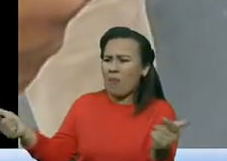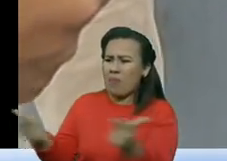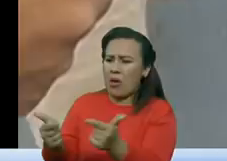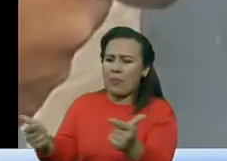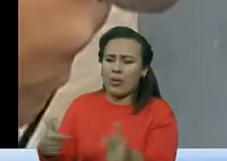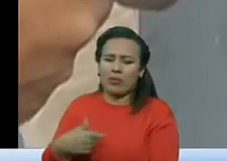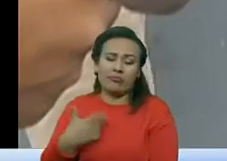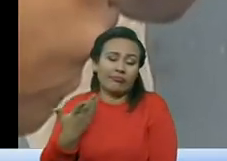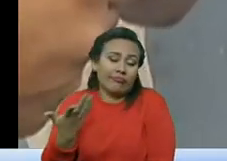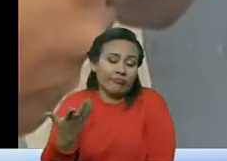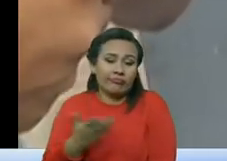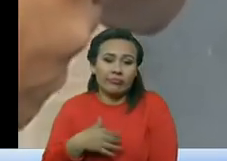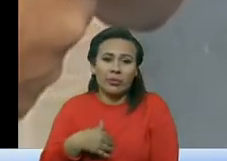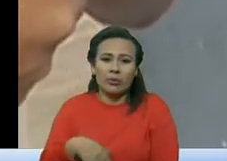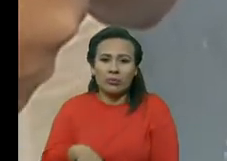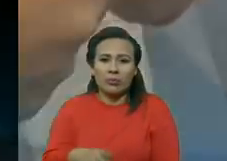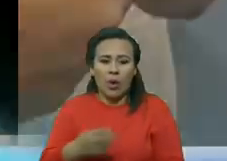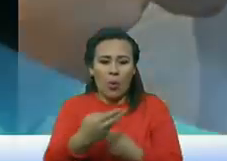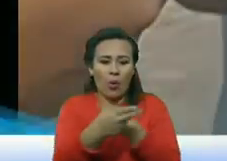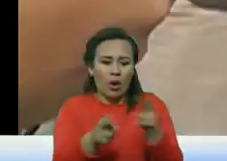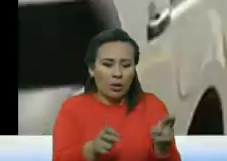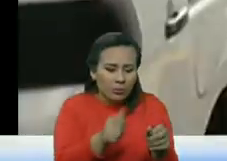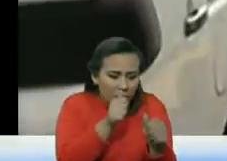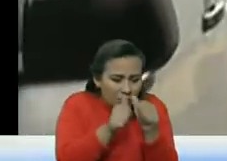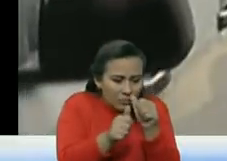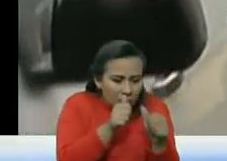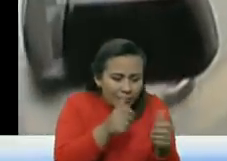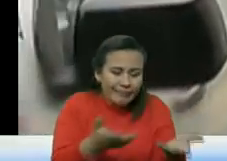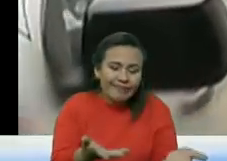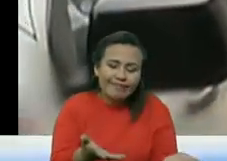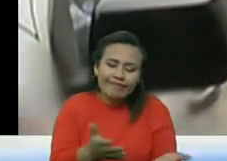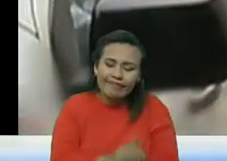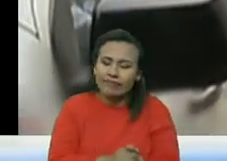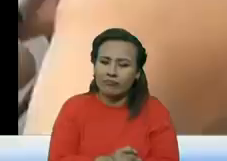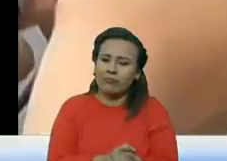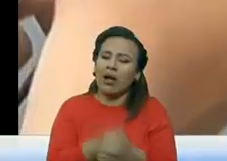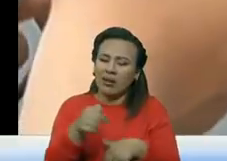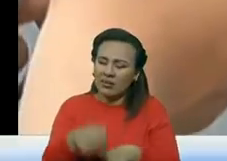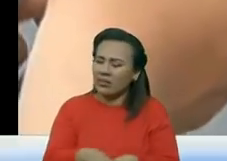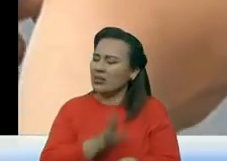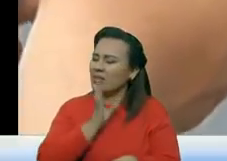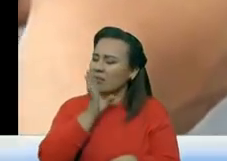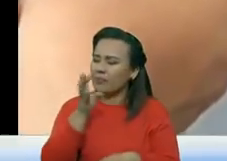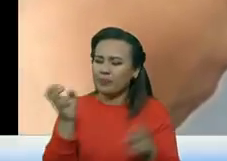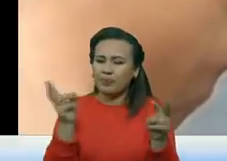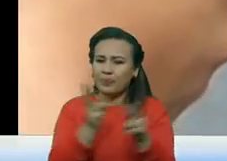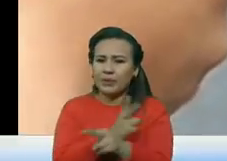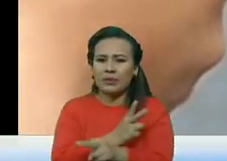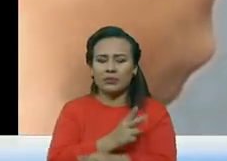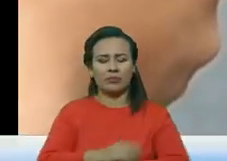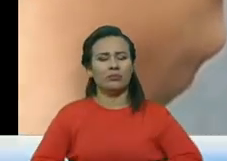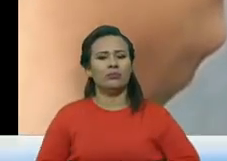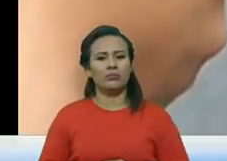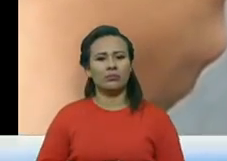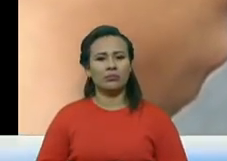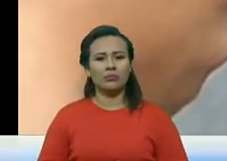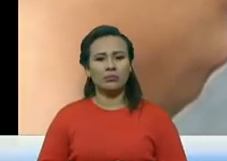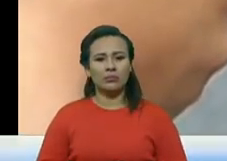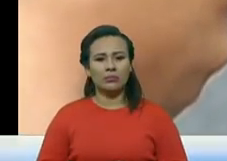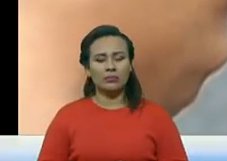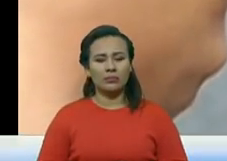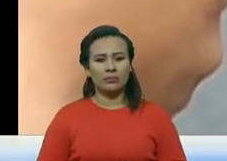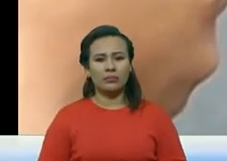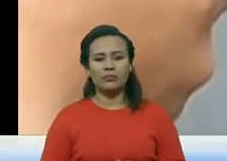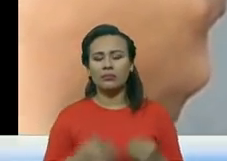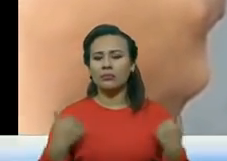por ahí su cuartito y comienzan a consumir ahí. Claro, pues sí. Aquí la gente desea